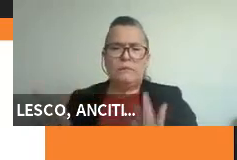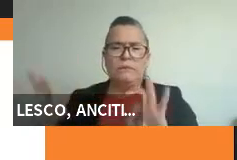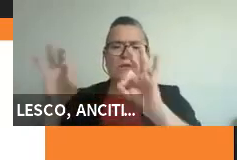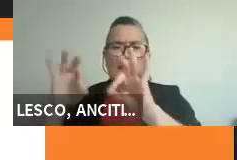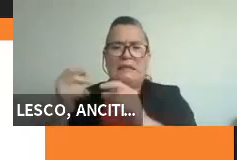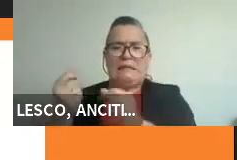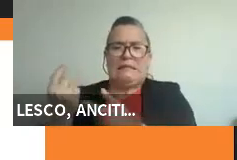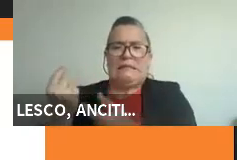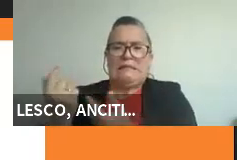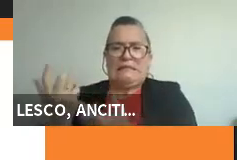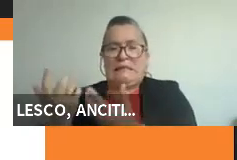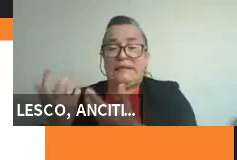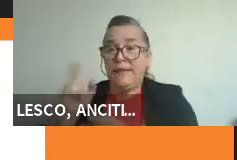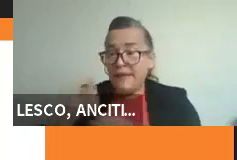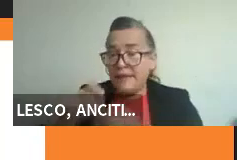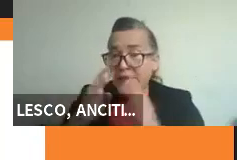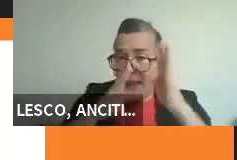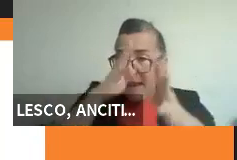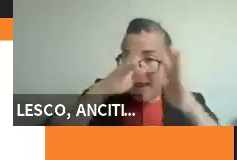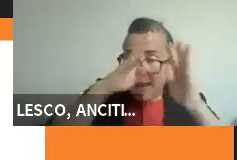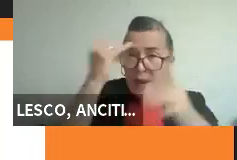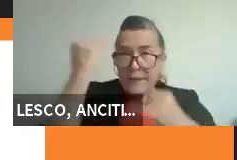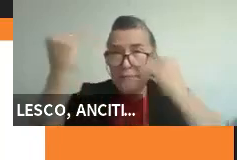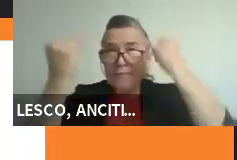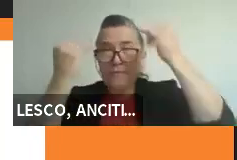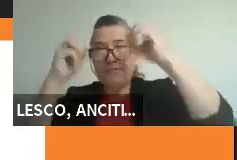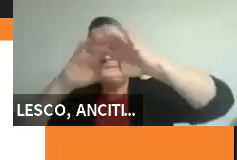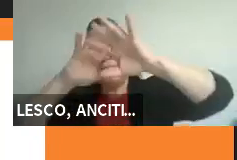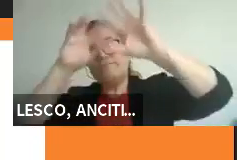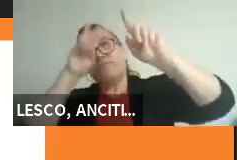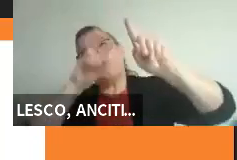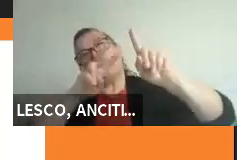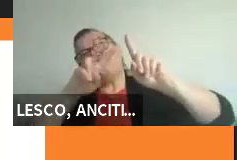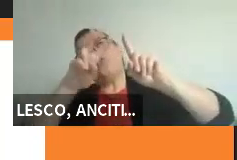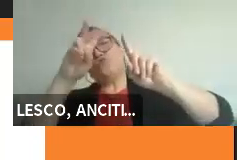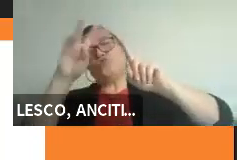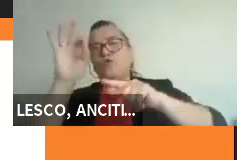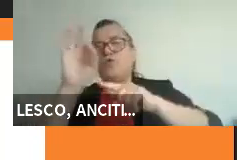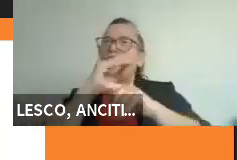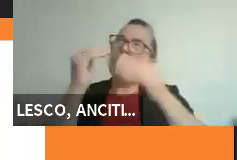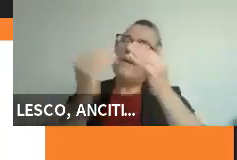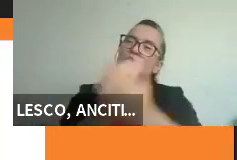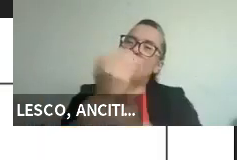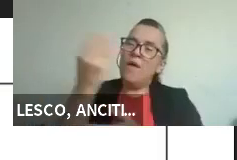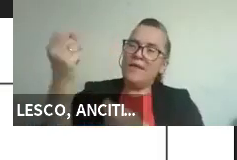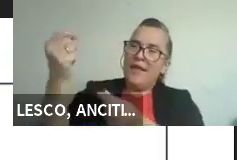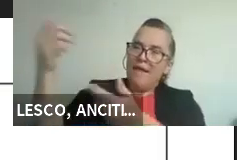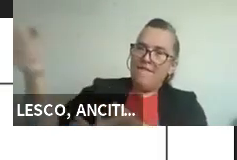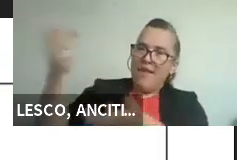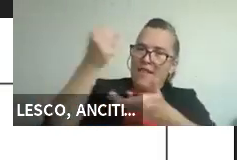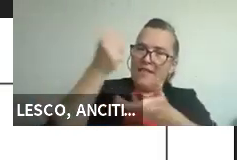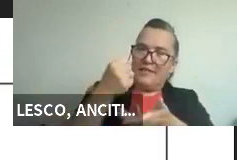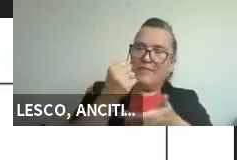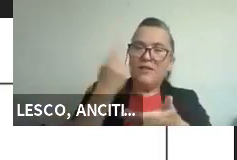muy creativos y creativas para imaginarnos nuevas formas de financiamiento de la investigación